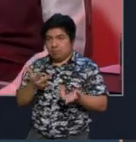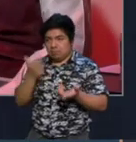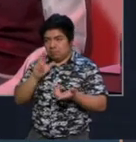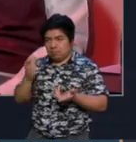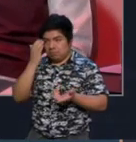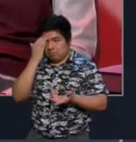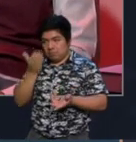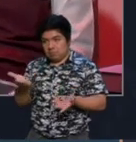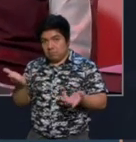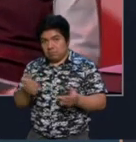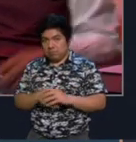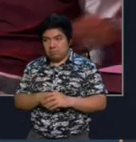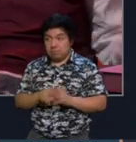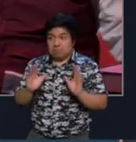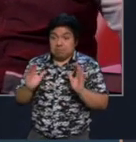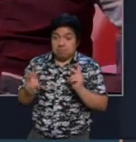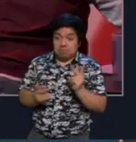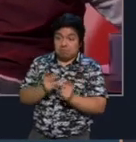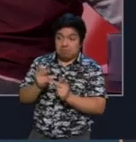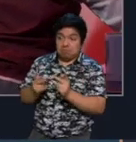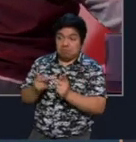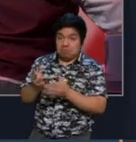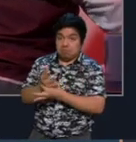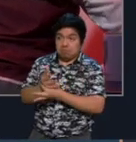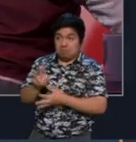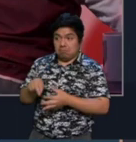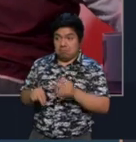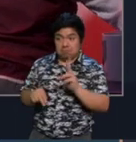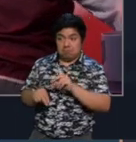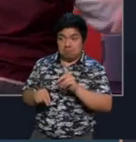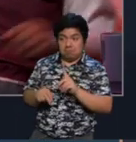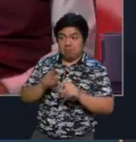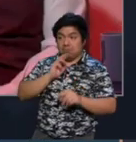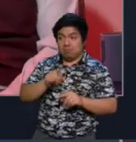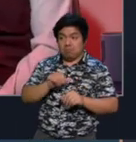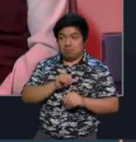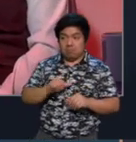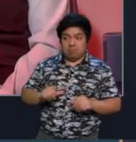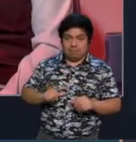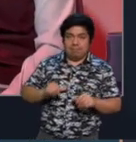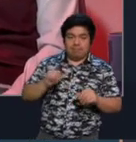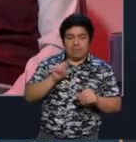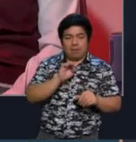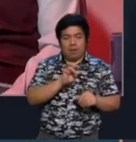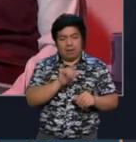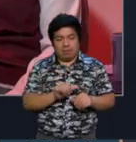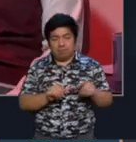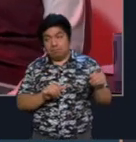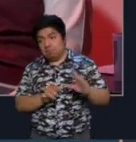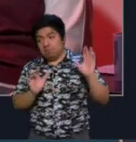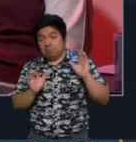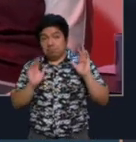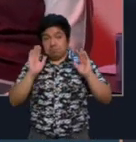reconocida internacionalmente. Pues todas las encuestas no decían eso, mi querido La Sebastián. mejor. Decían que el mejor alcalde era Santiago Taboada.